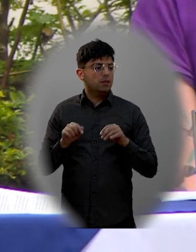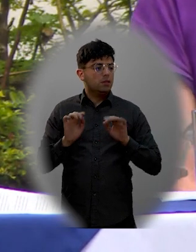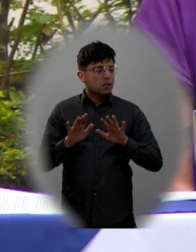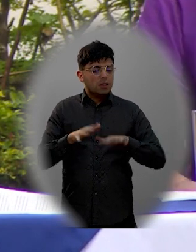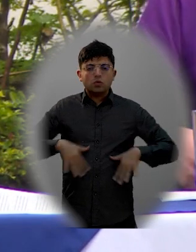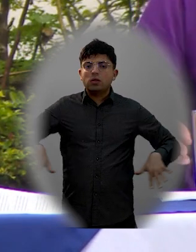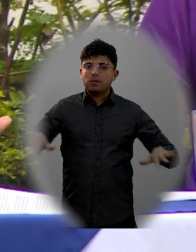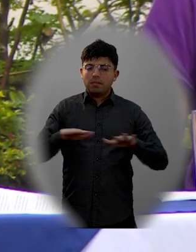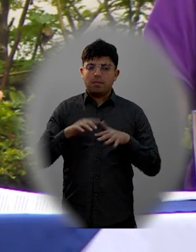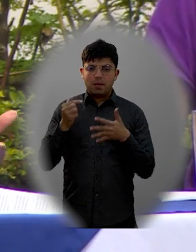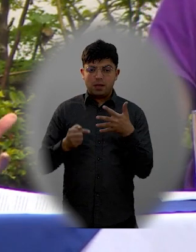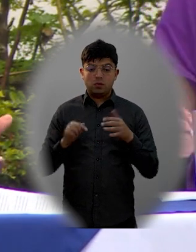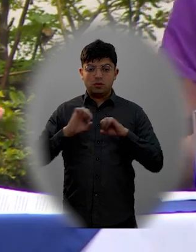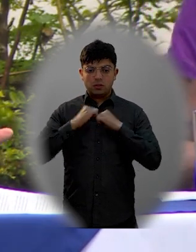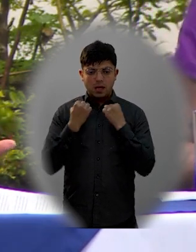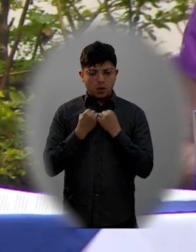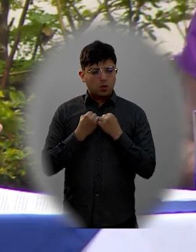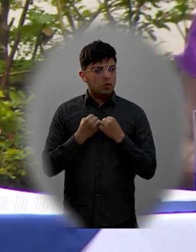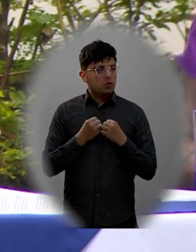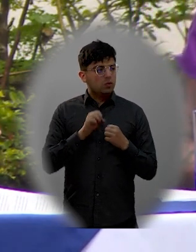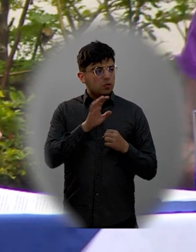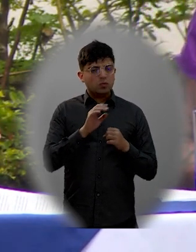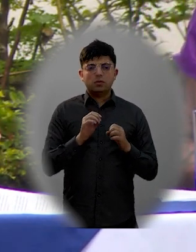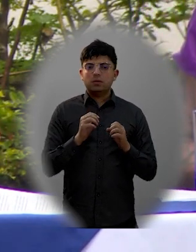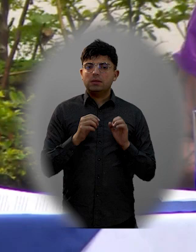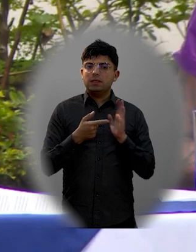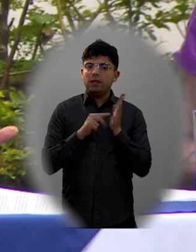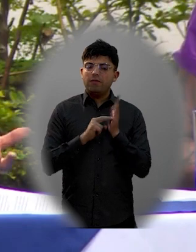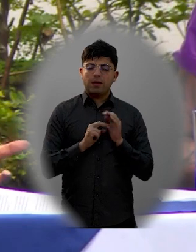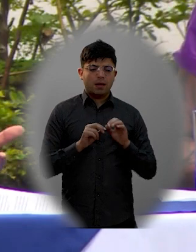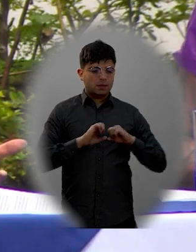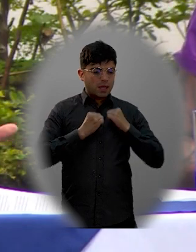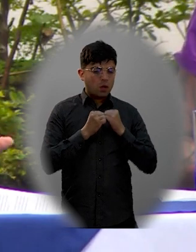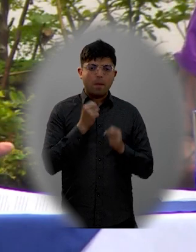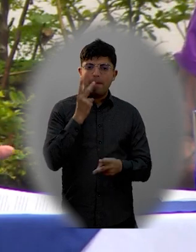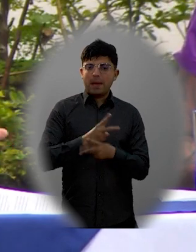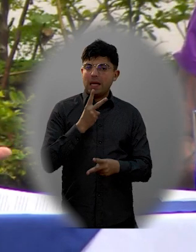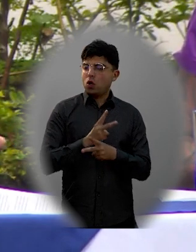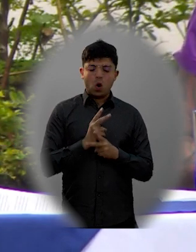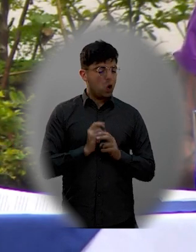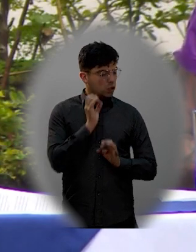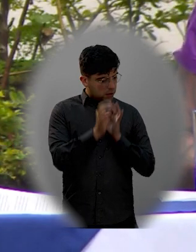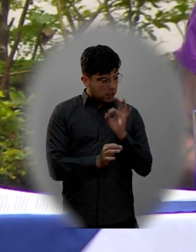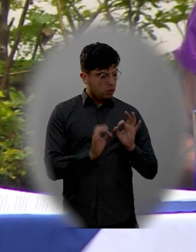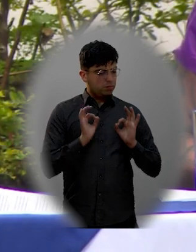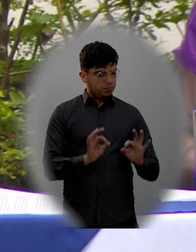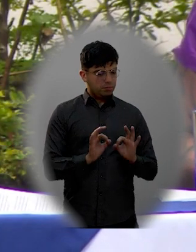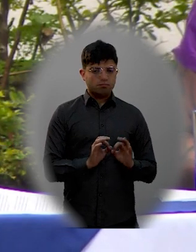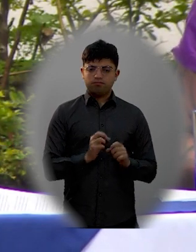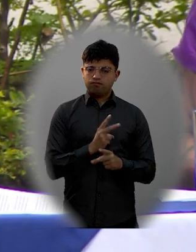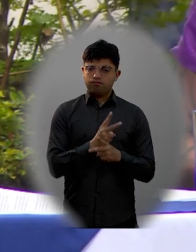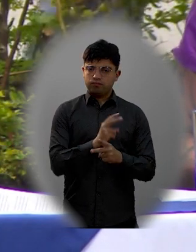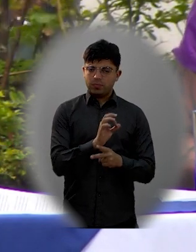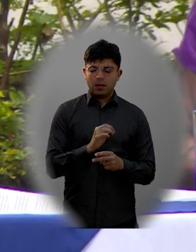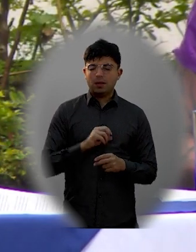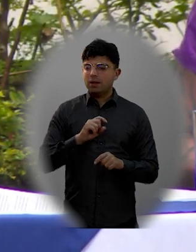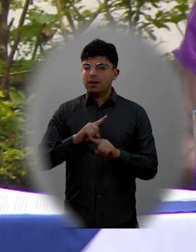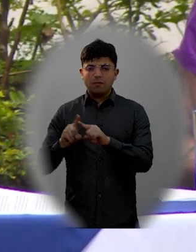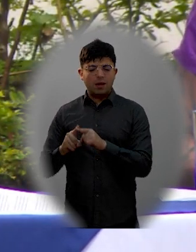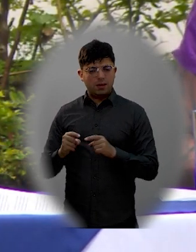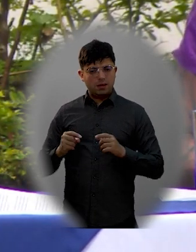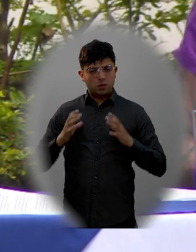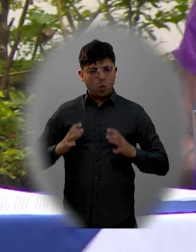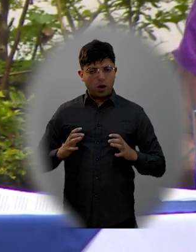espacios, en que sus aulas sean esos espacios seguros para los distintos cuerpos que habitan la universidad, en que se haga